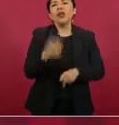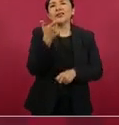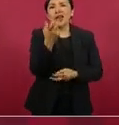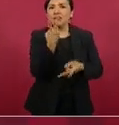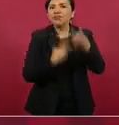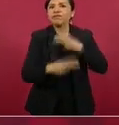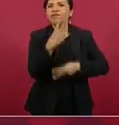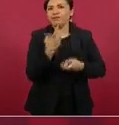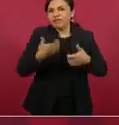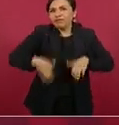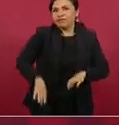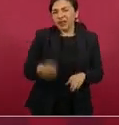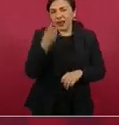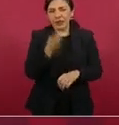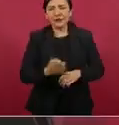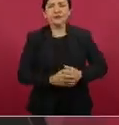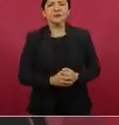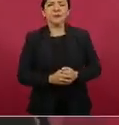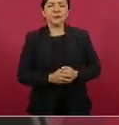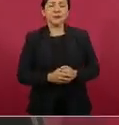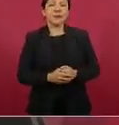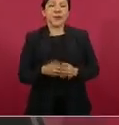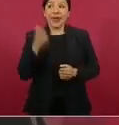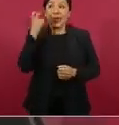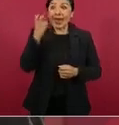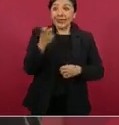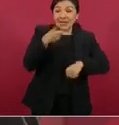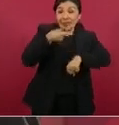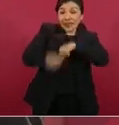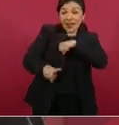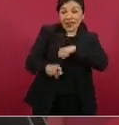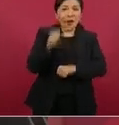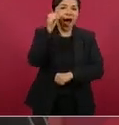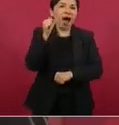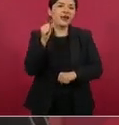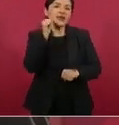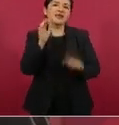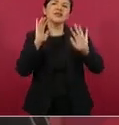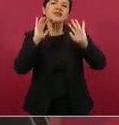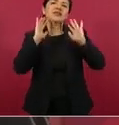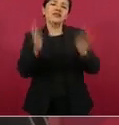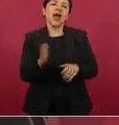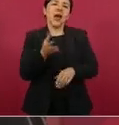Entonces, se reparó el daño ayer.